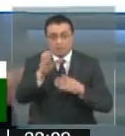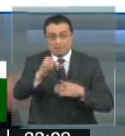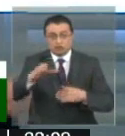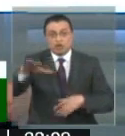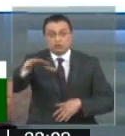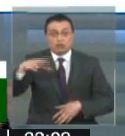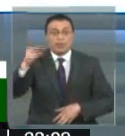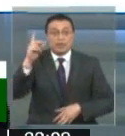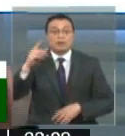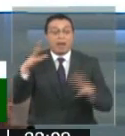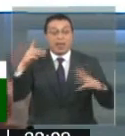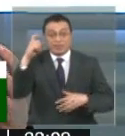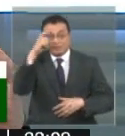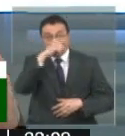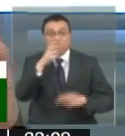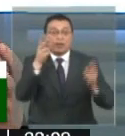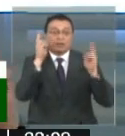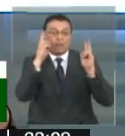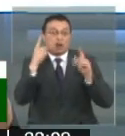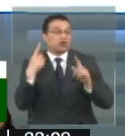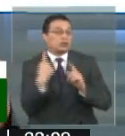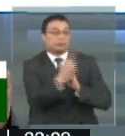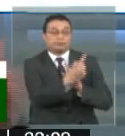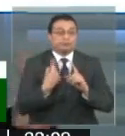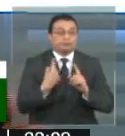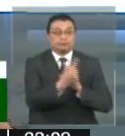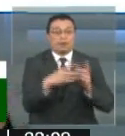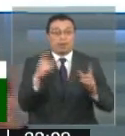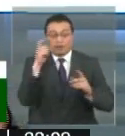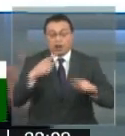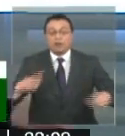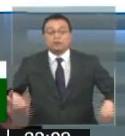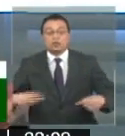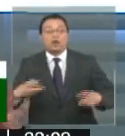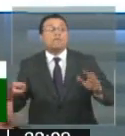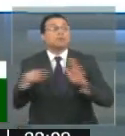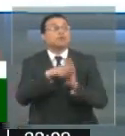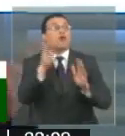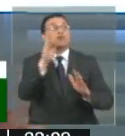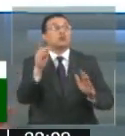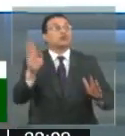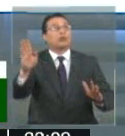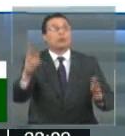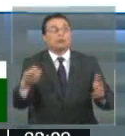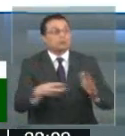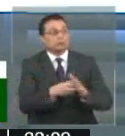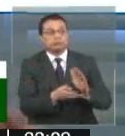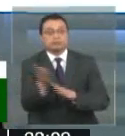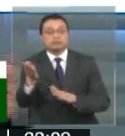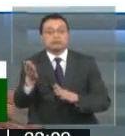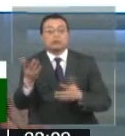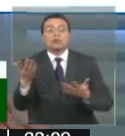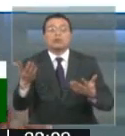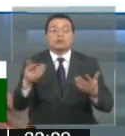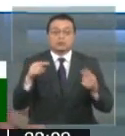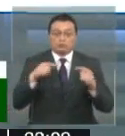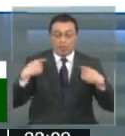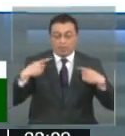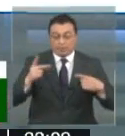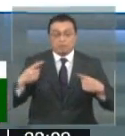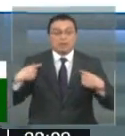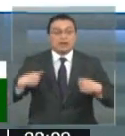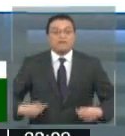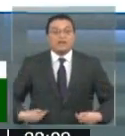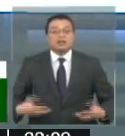más complejo es el transporte, porque hay que habilitar... es más complejo habilitar un bus para poder viajar con personas en situación de discapacidad física,